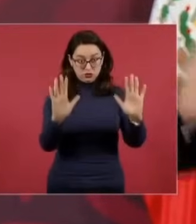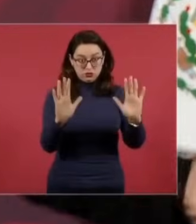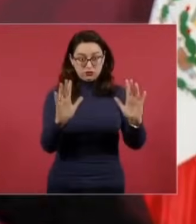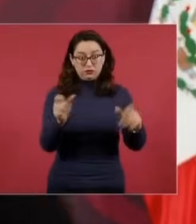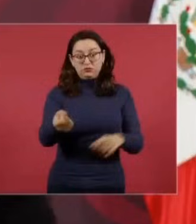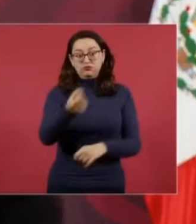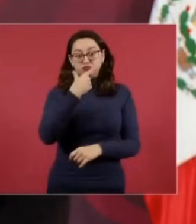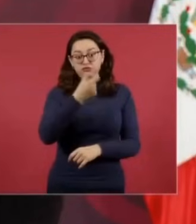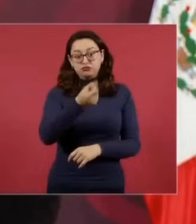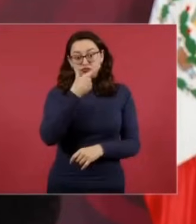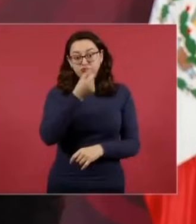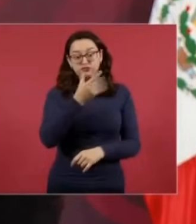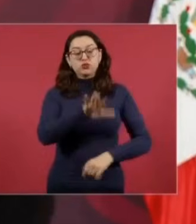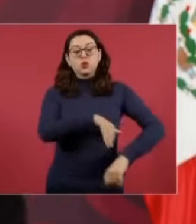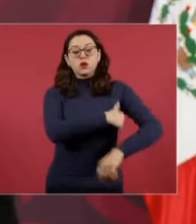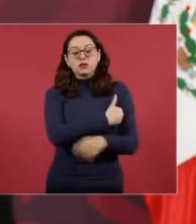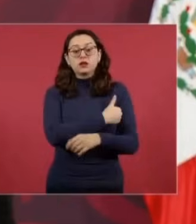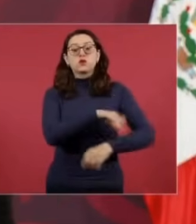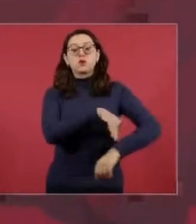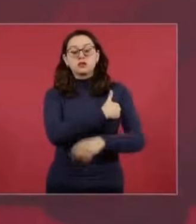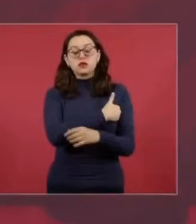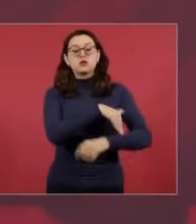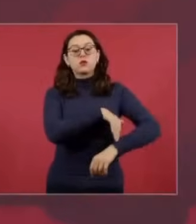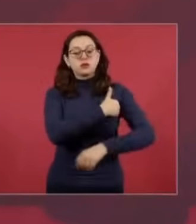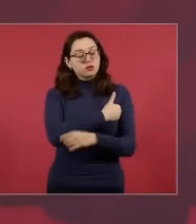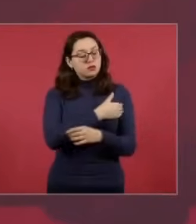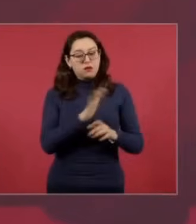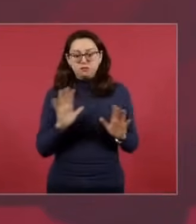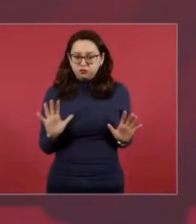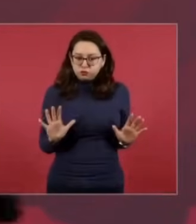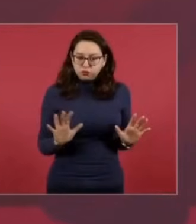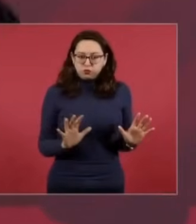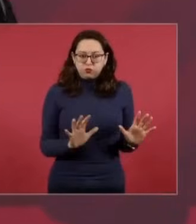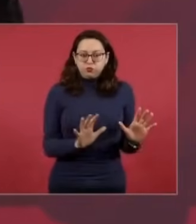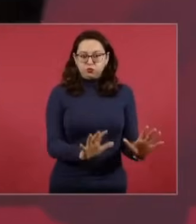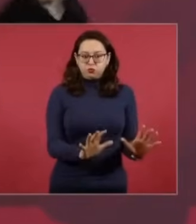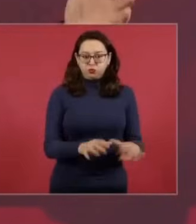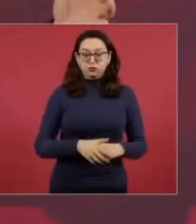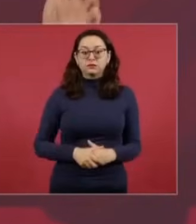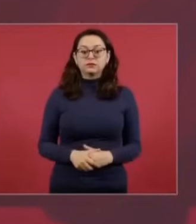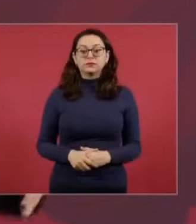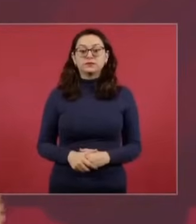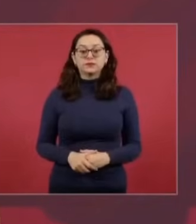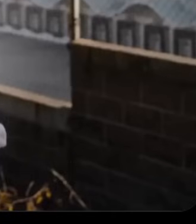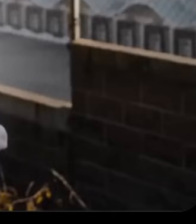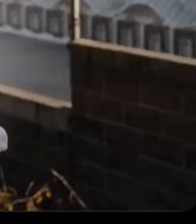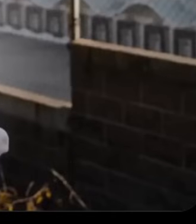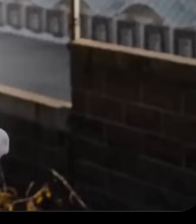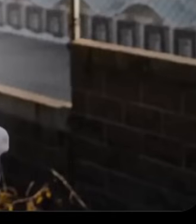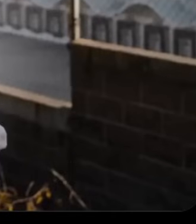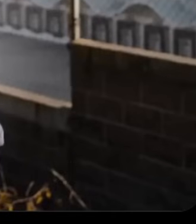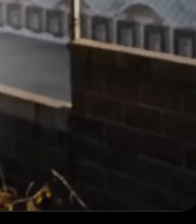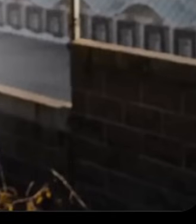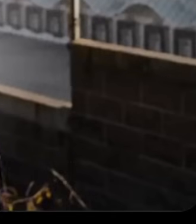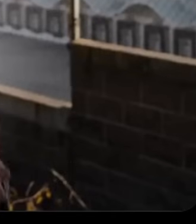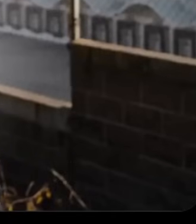medicamentos, simplemente los que hagan falta, los más escasos. Vamos a escuchar a Xóchitl Gálvez. La